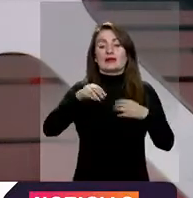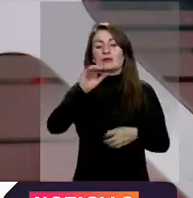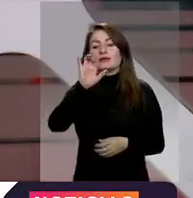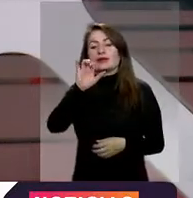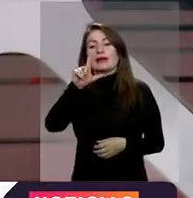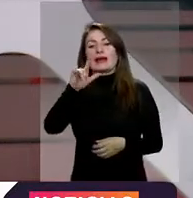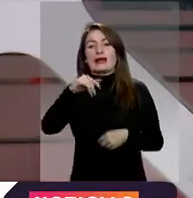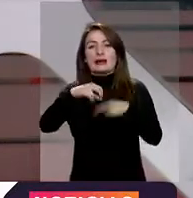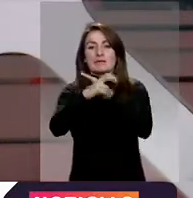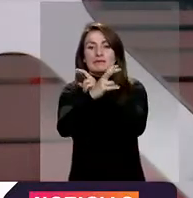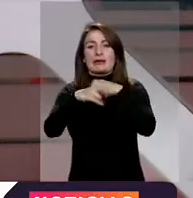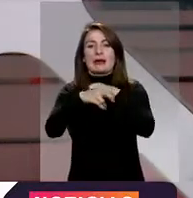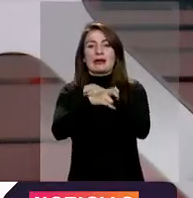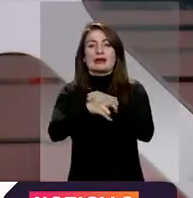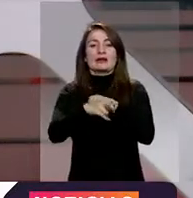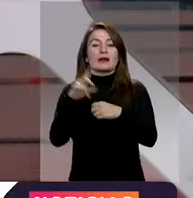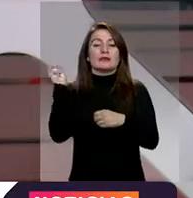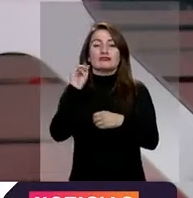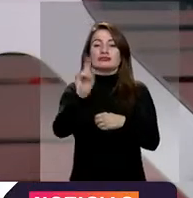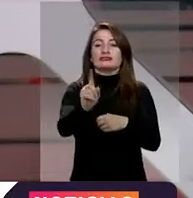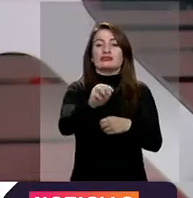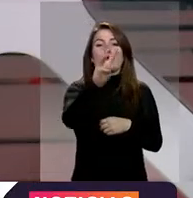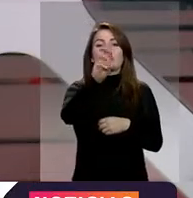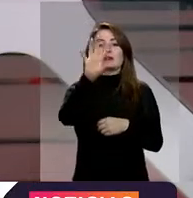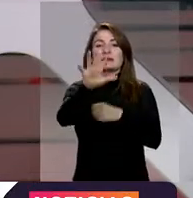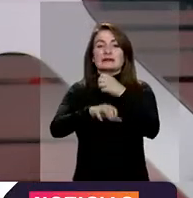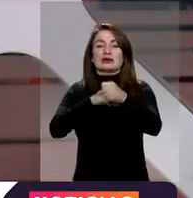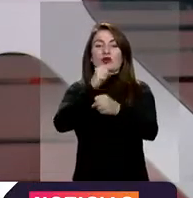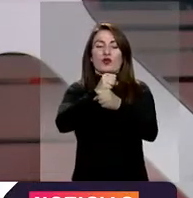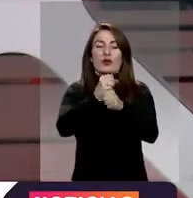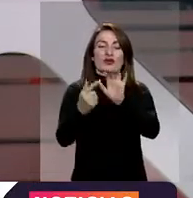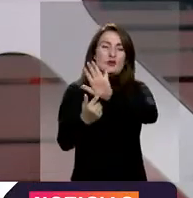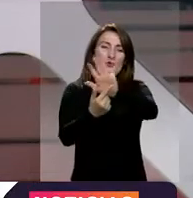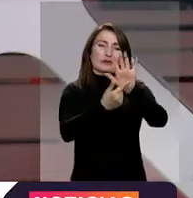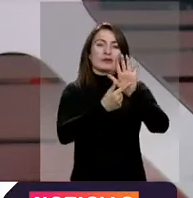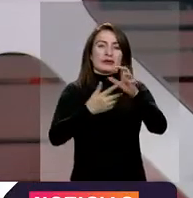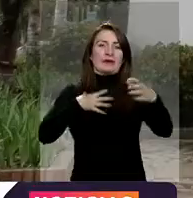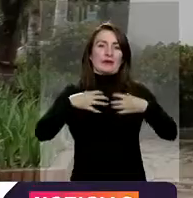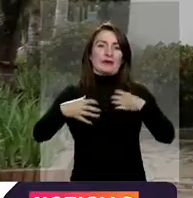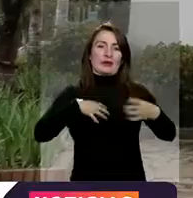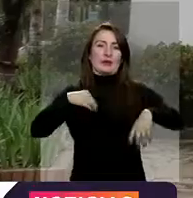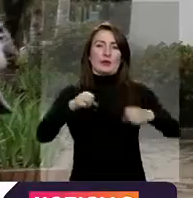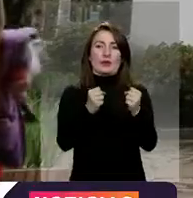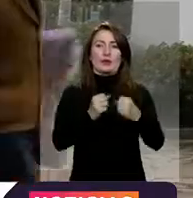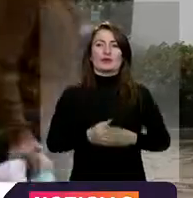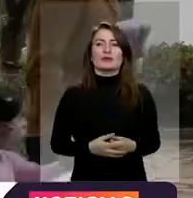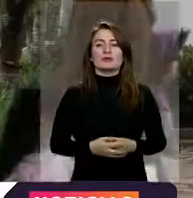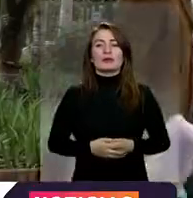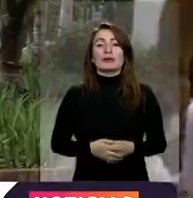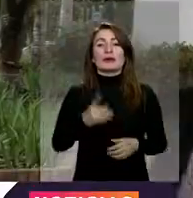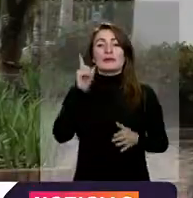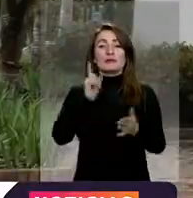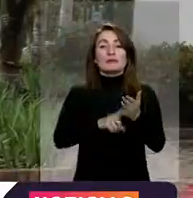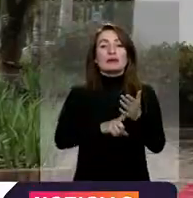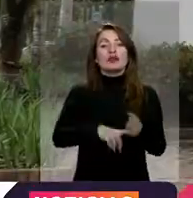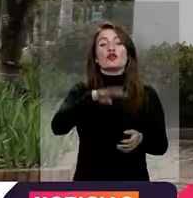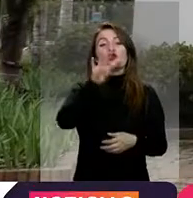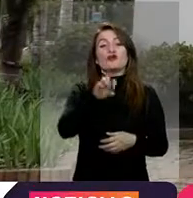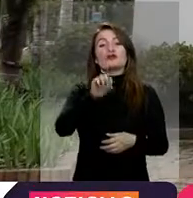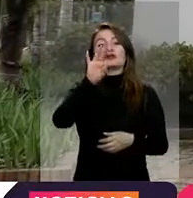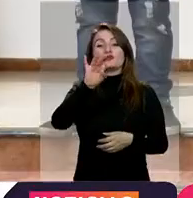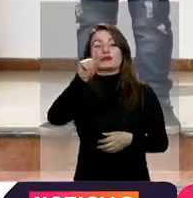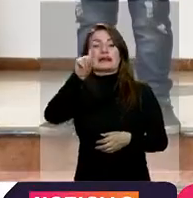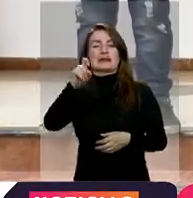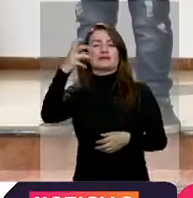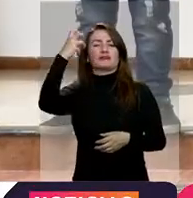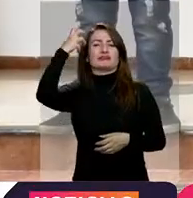que cumple 85 años de entregar lo mejor de las tablas a los bogotanos. En 1936 inauguró uno de